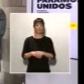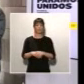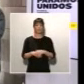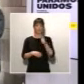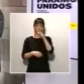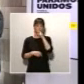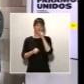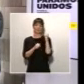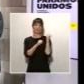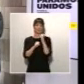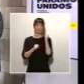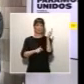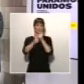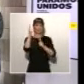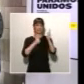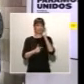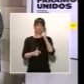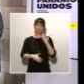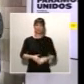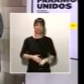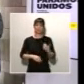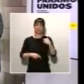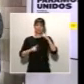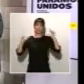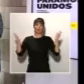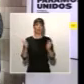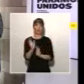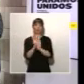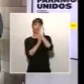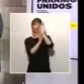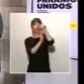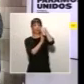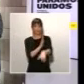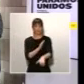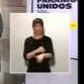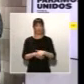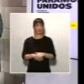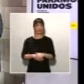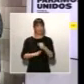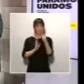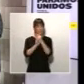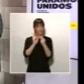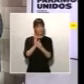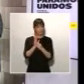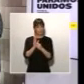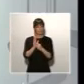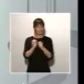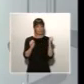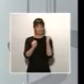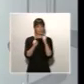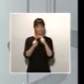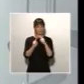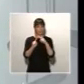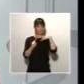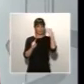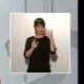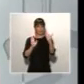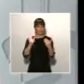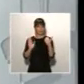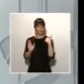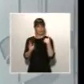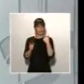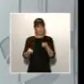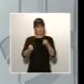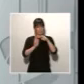dar por hecho una ampliación de las medidas hasta que pasen esas fechas para impedir nuevos brotes? Nos pregunta ABC. Bueno, desde el